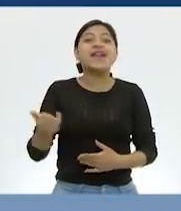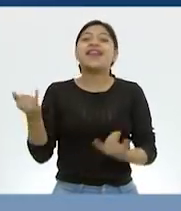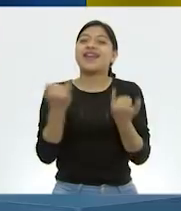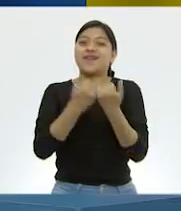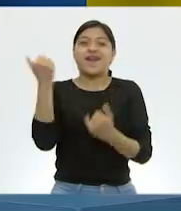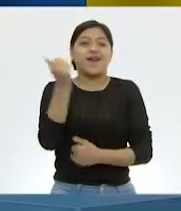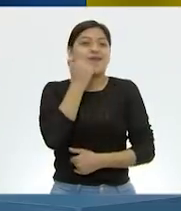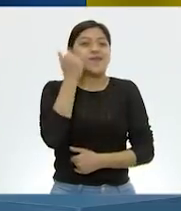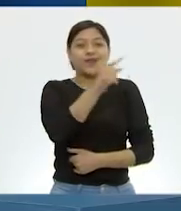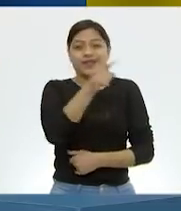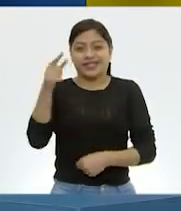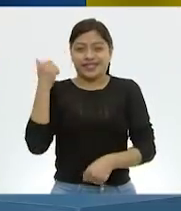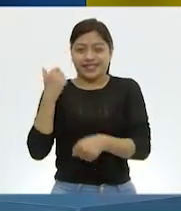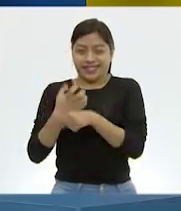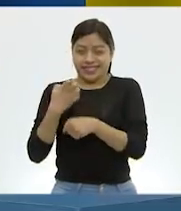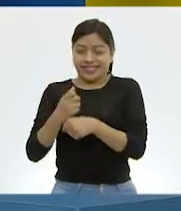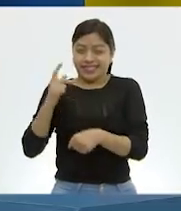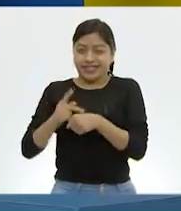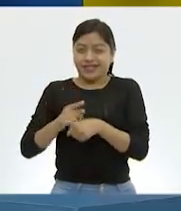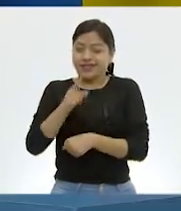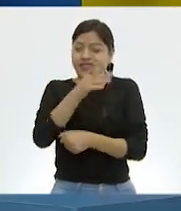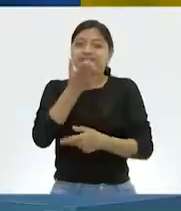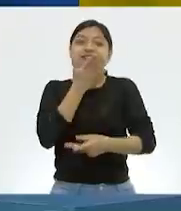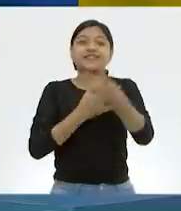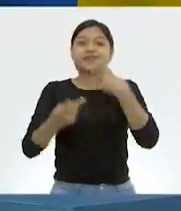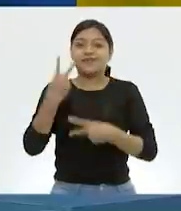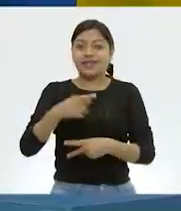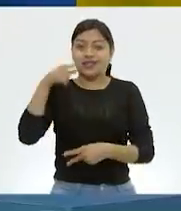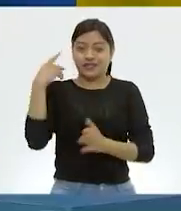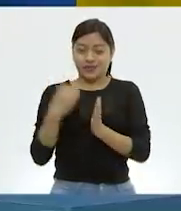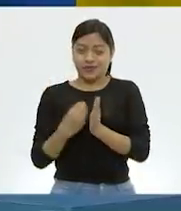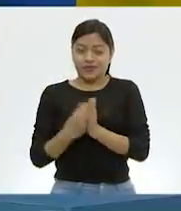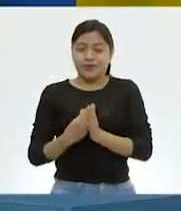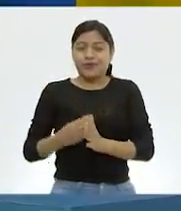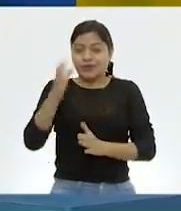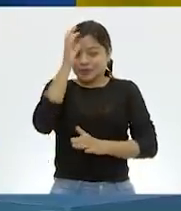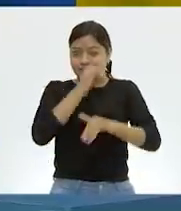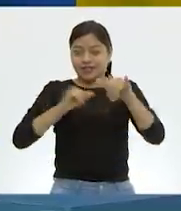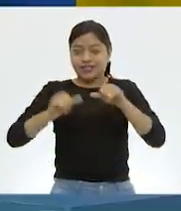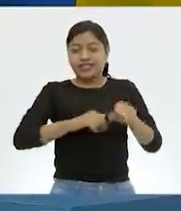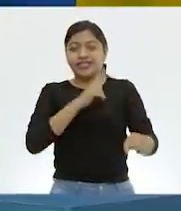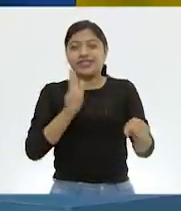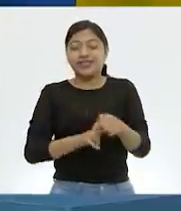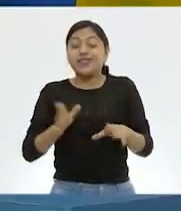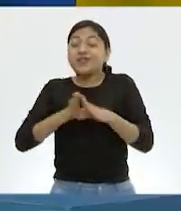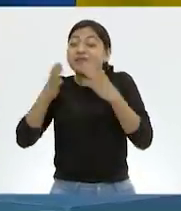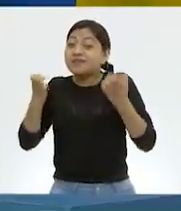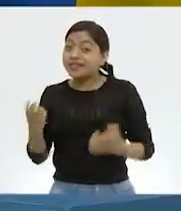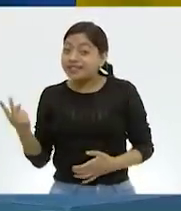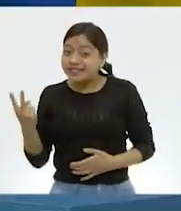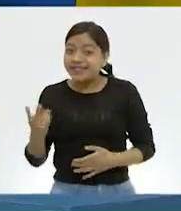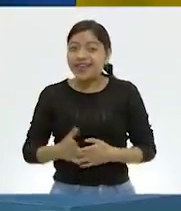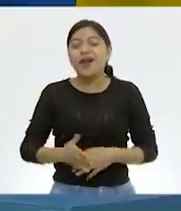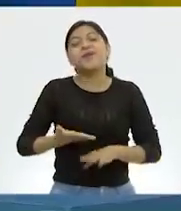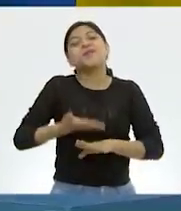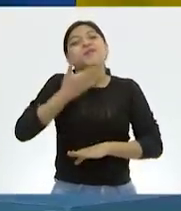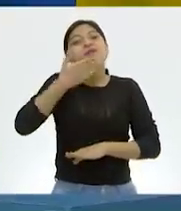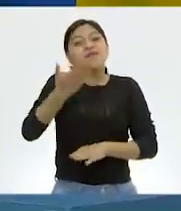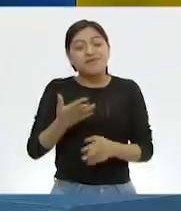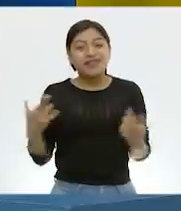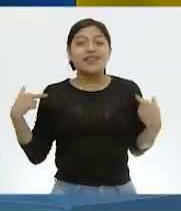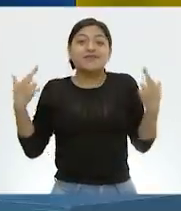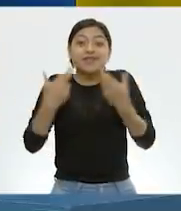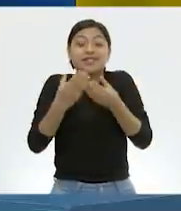estudiantes de quinto grado a su clase de Ciencias Naturales. Bienvenida, Ale, bienvenido, Ton. ¿Cómo están? Muy bien,